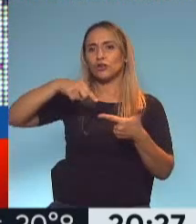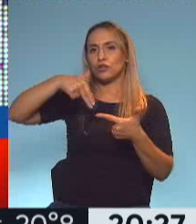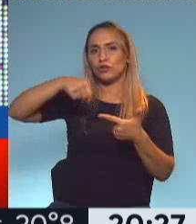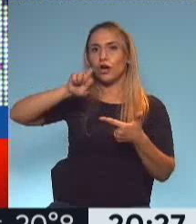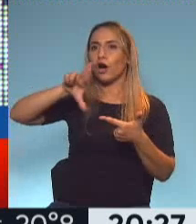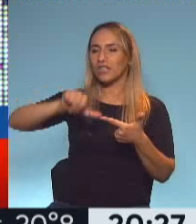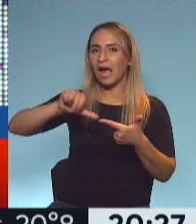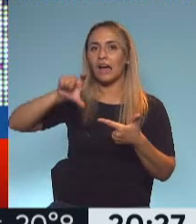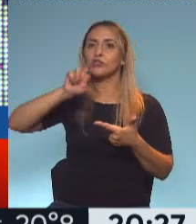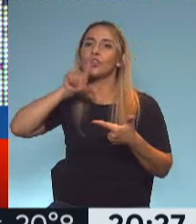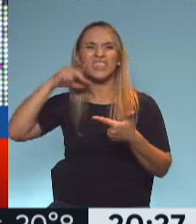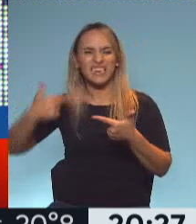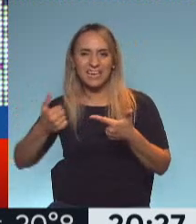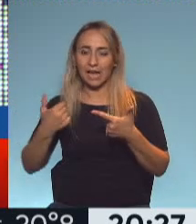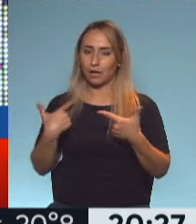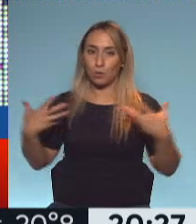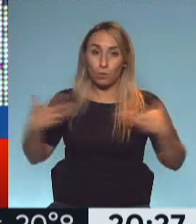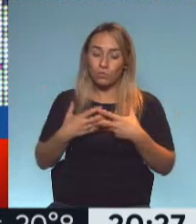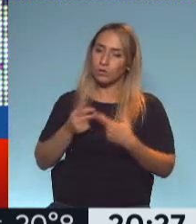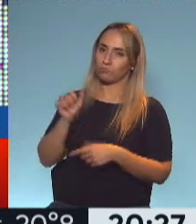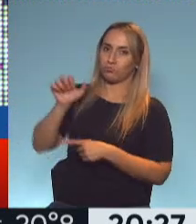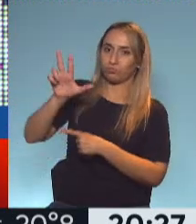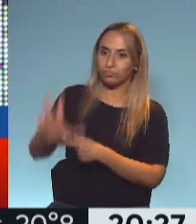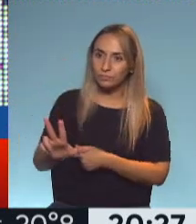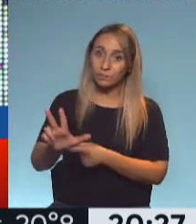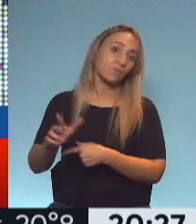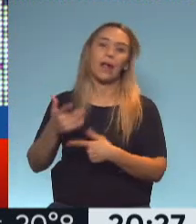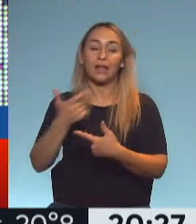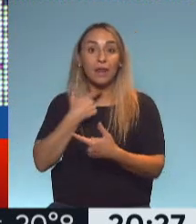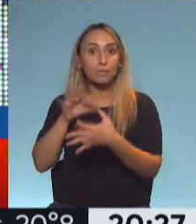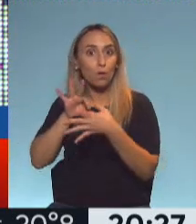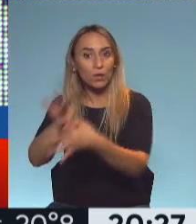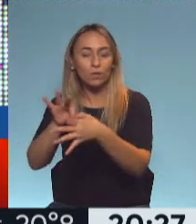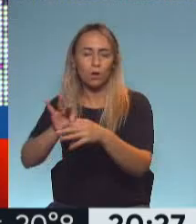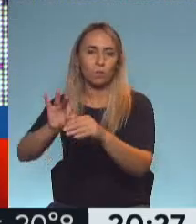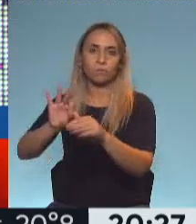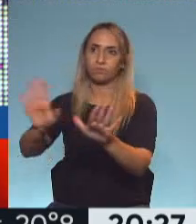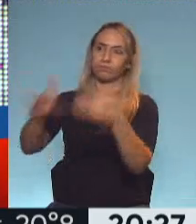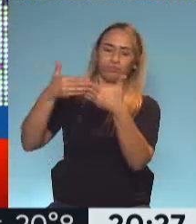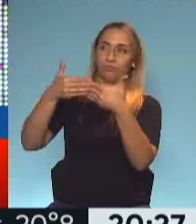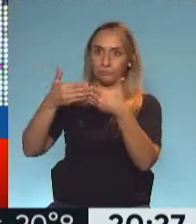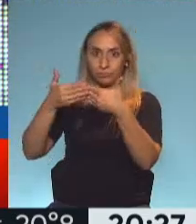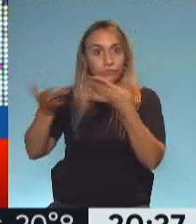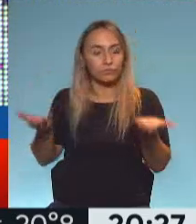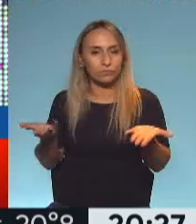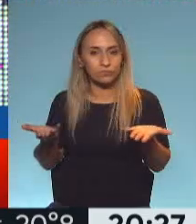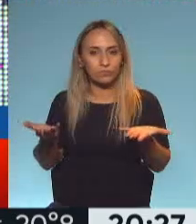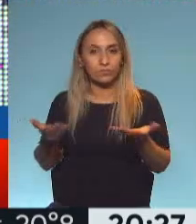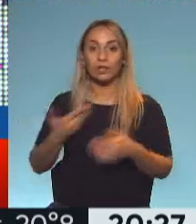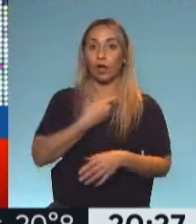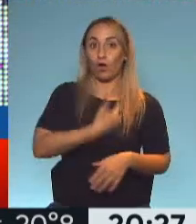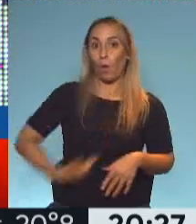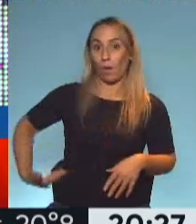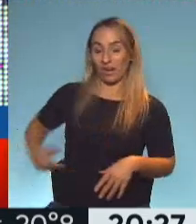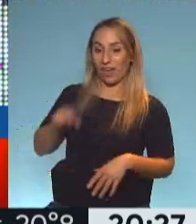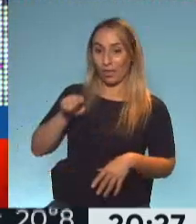también para atender esos puentes, nos cerraron la puerta. El gobernador ilegal de esas islas nos dijo